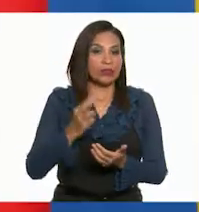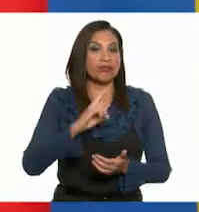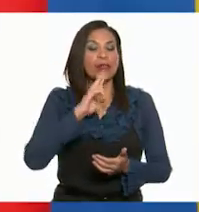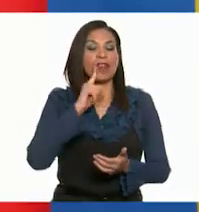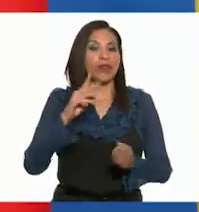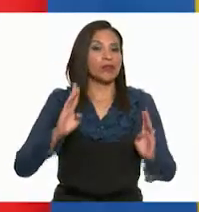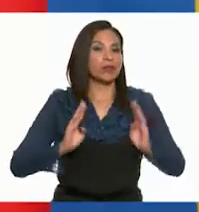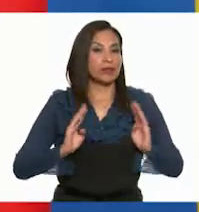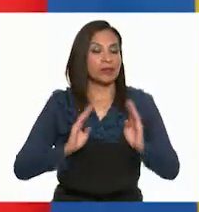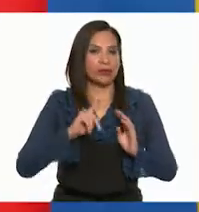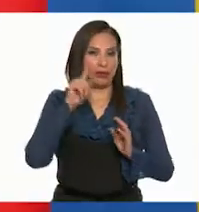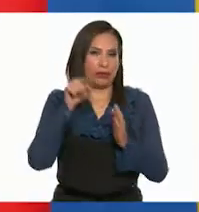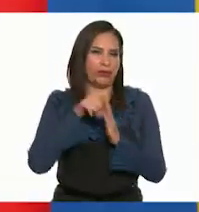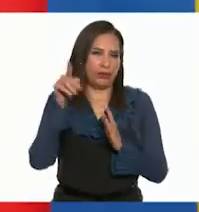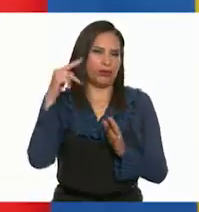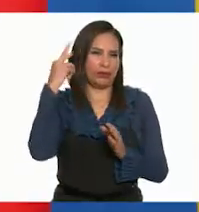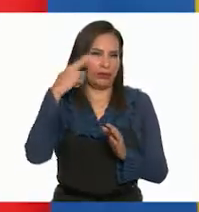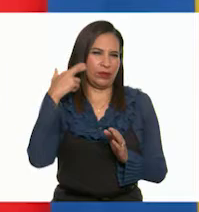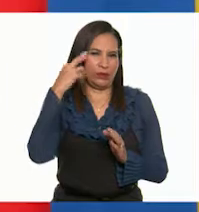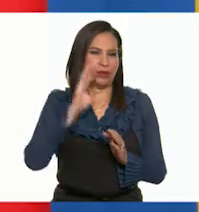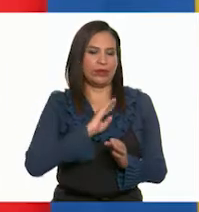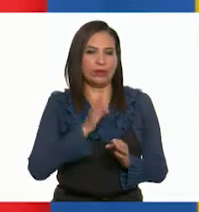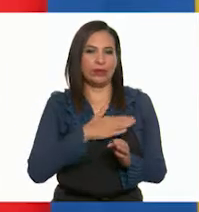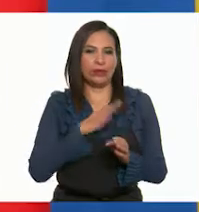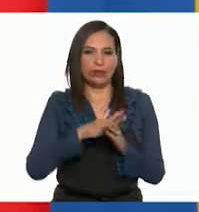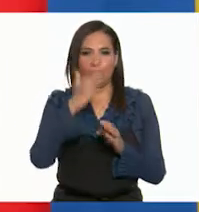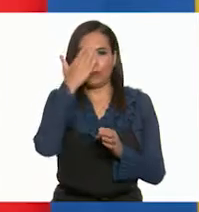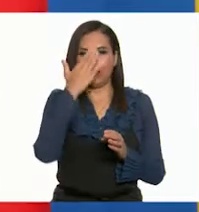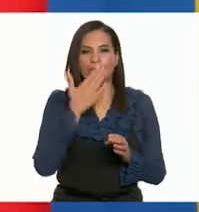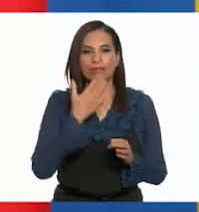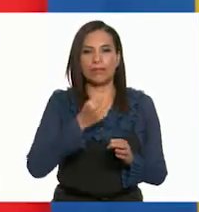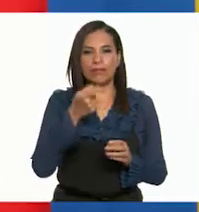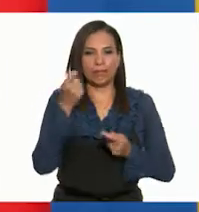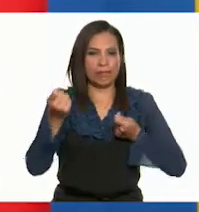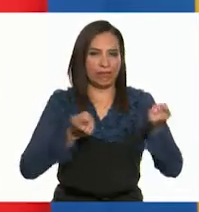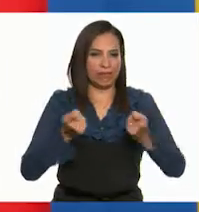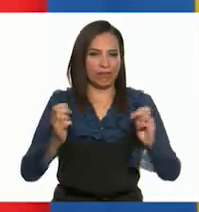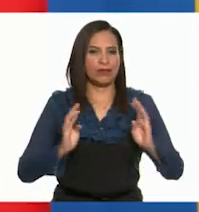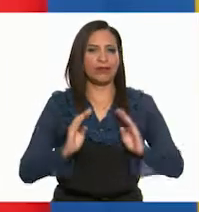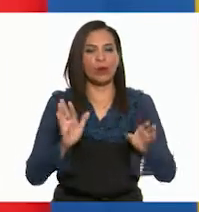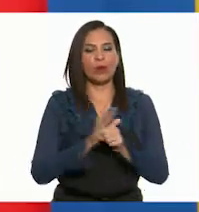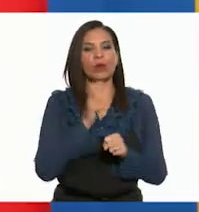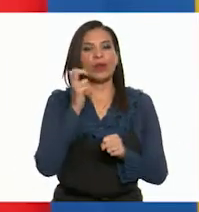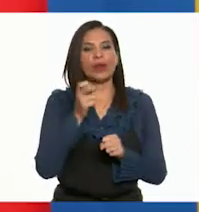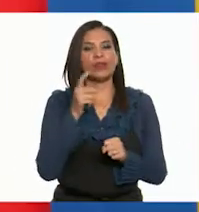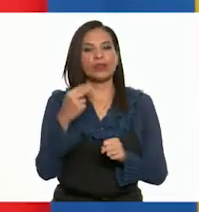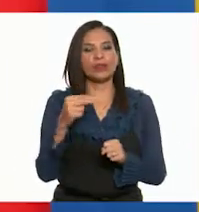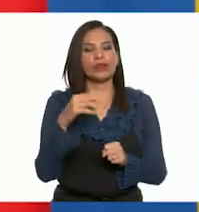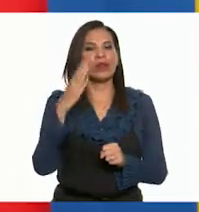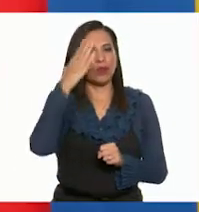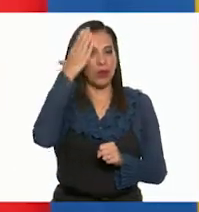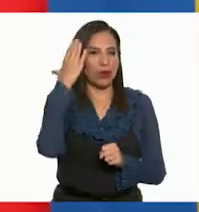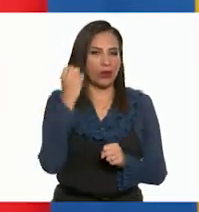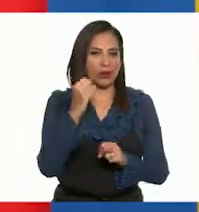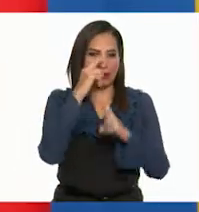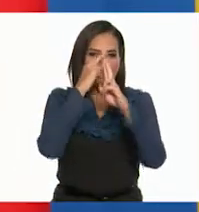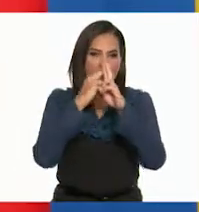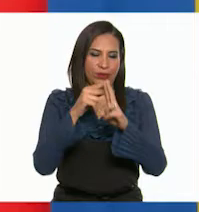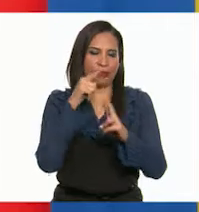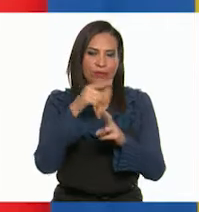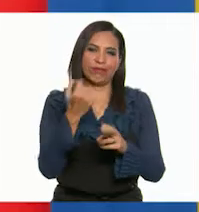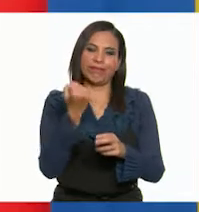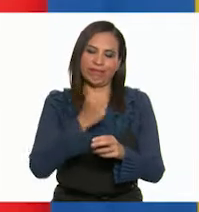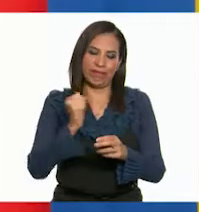mejor militar realista. Por eso su fama de estratega militar. Y por eso ese estado se llama Morelos, en honor a su